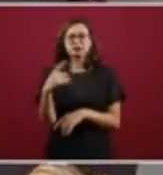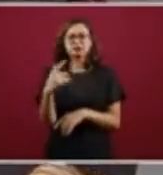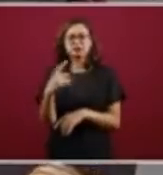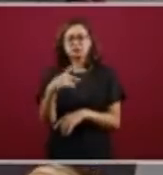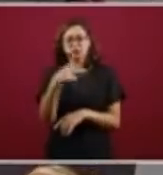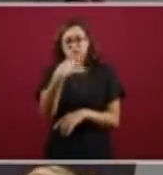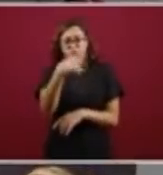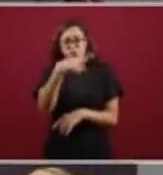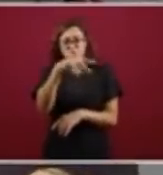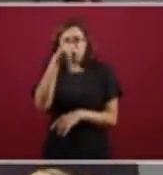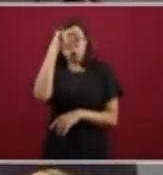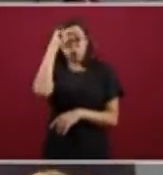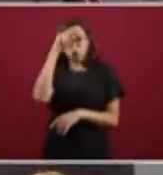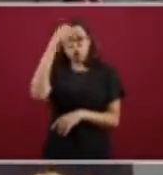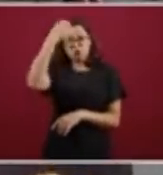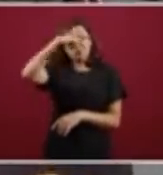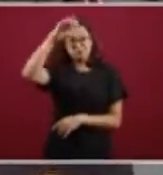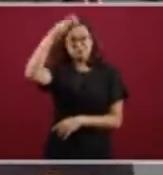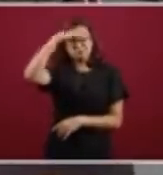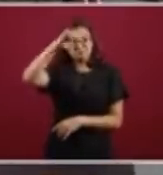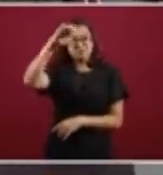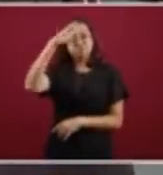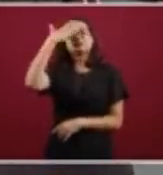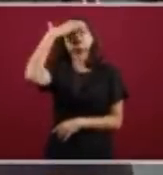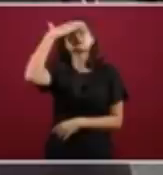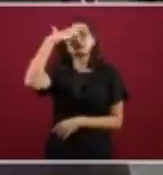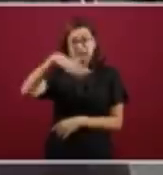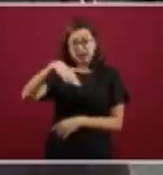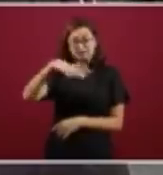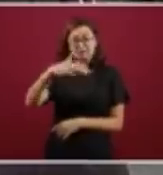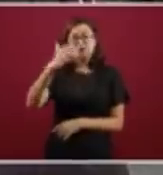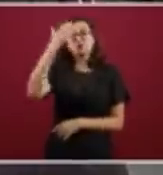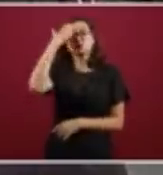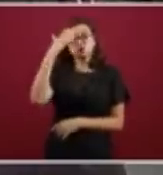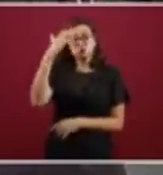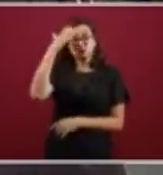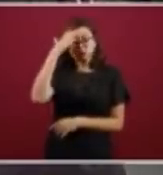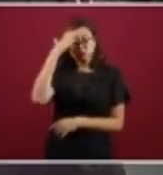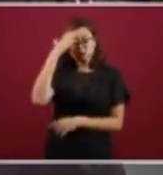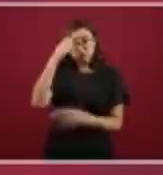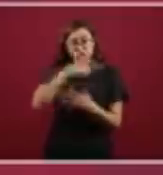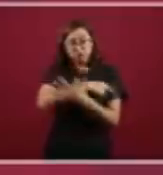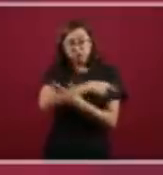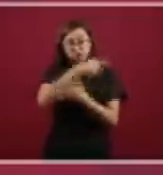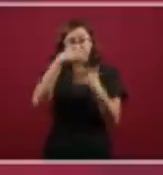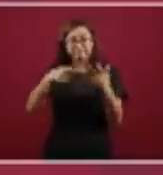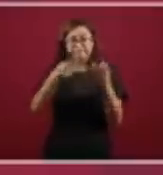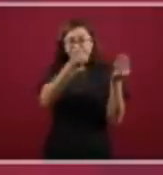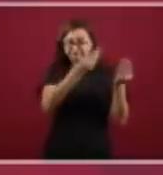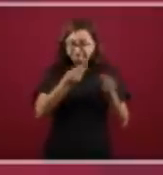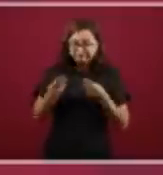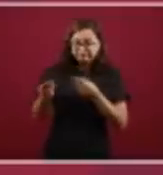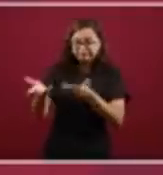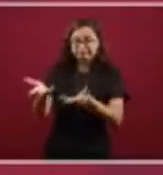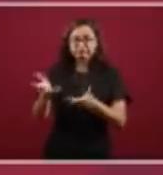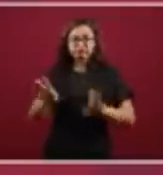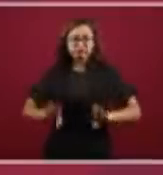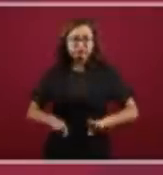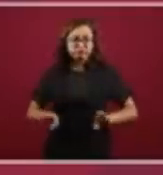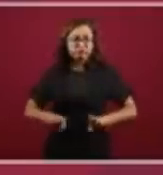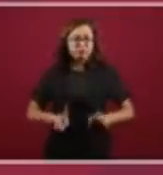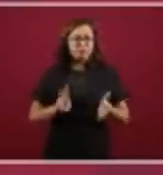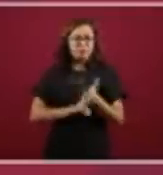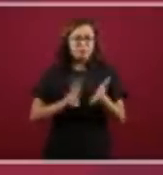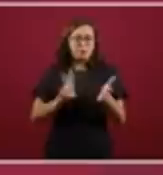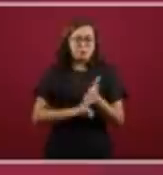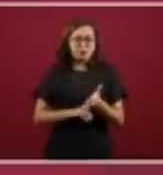sus experiencias, sus conocimientos, su sabiduría, los valores